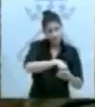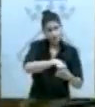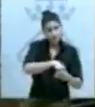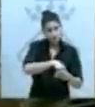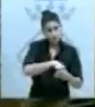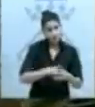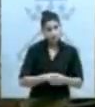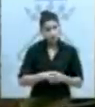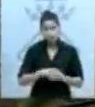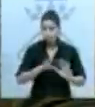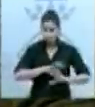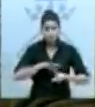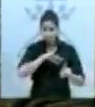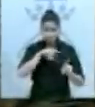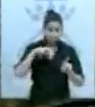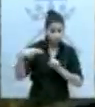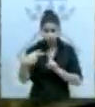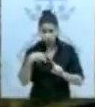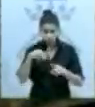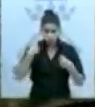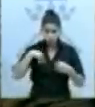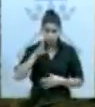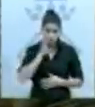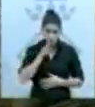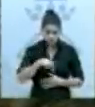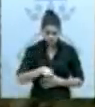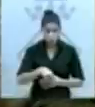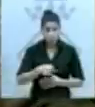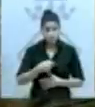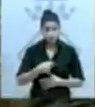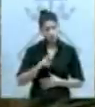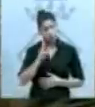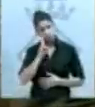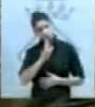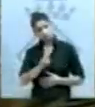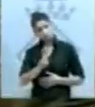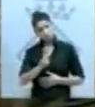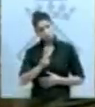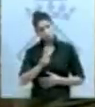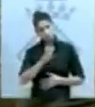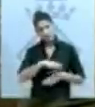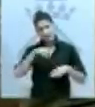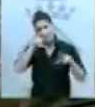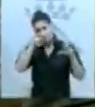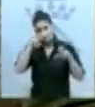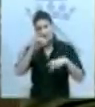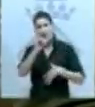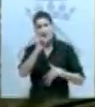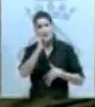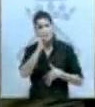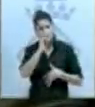este planteamiento, hace ya tiempo, venimos observando, y ya entrando en un tema concreto de la empresa Emaya, que es la